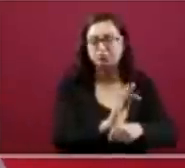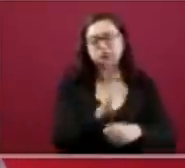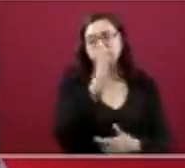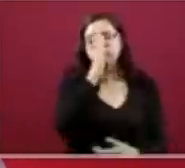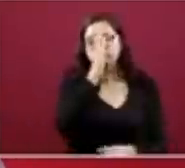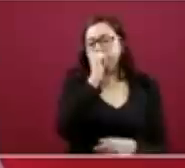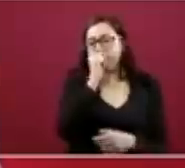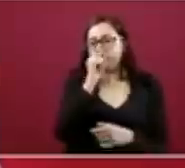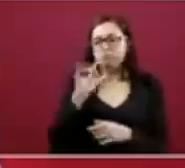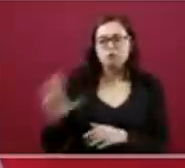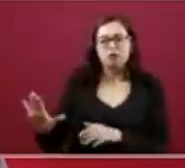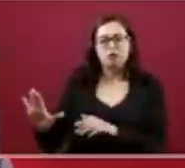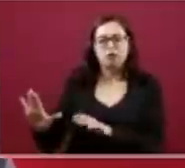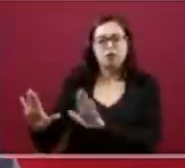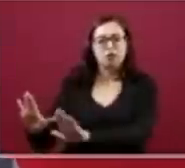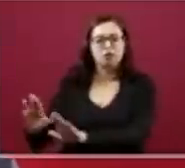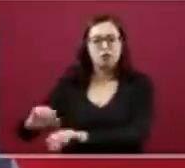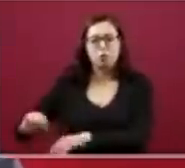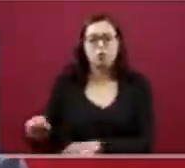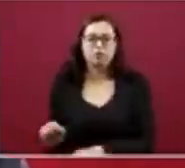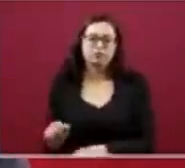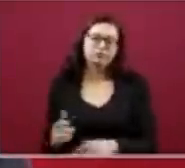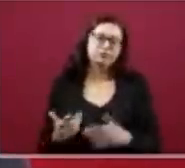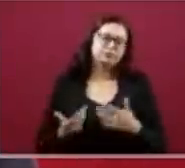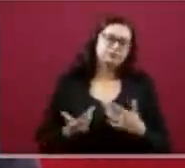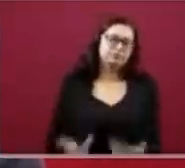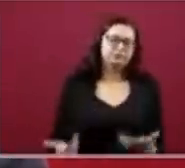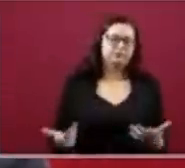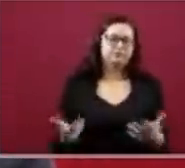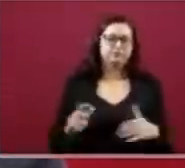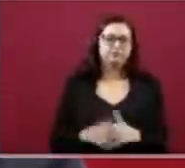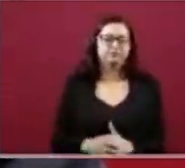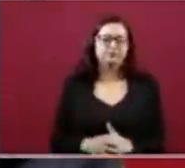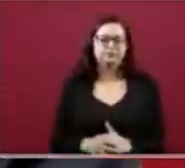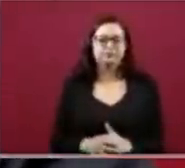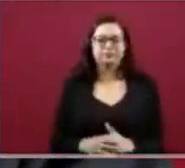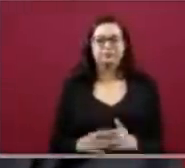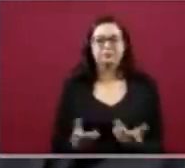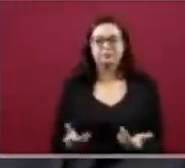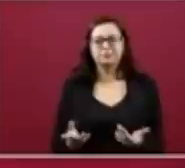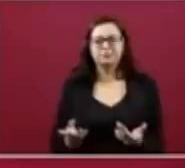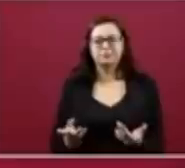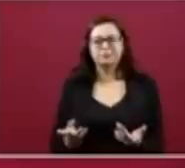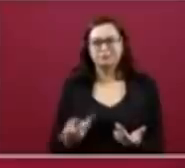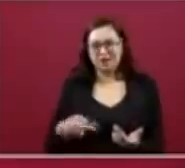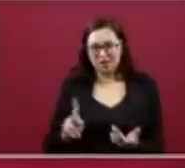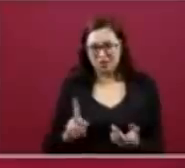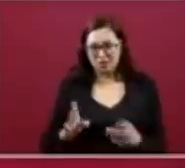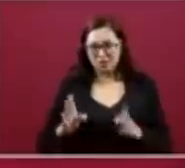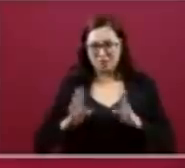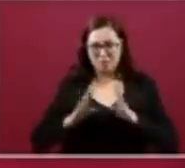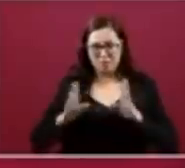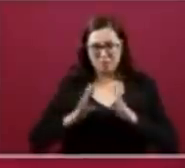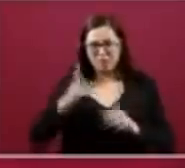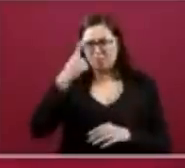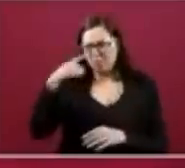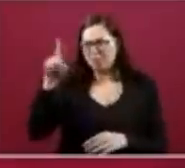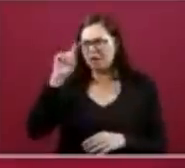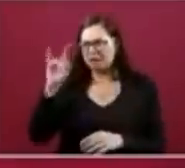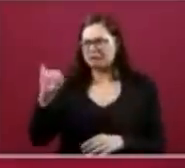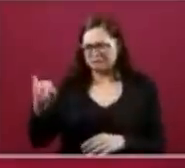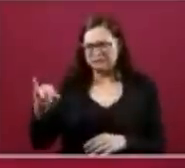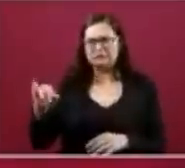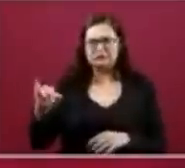verdad que el Ejército y la Marina sí estaban en la calle, pero ocupados